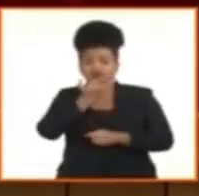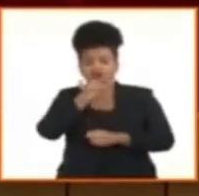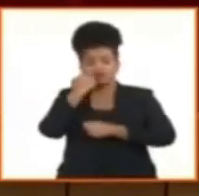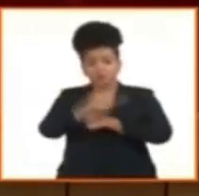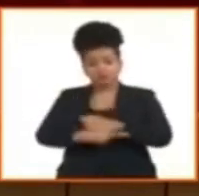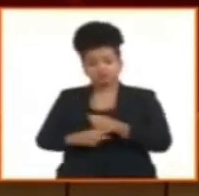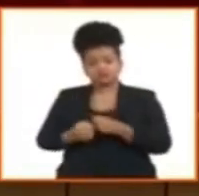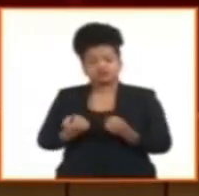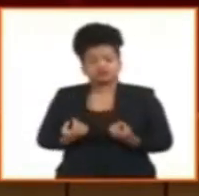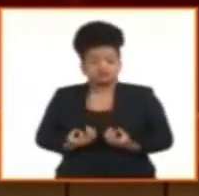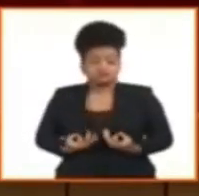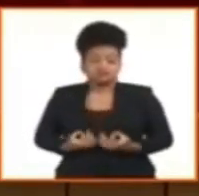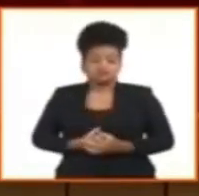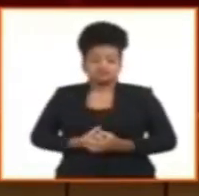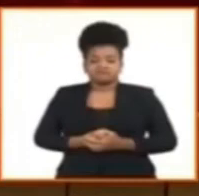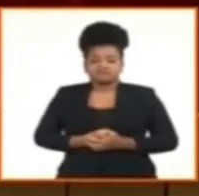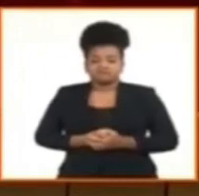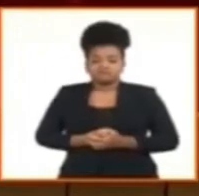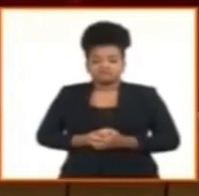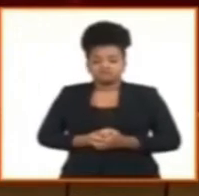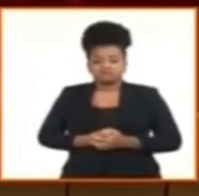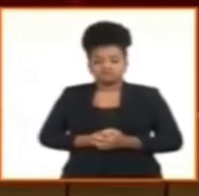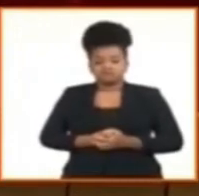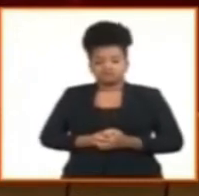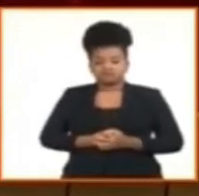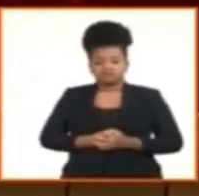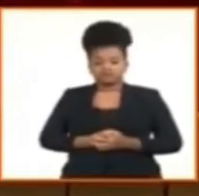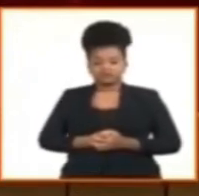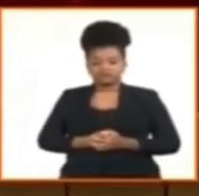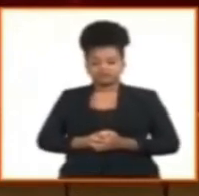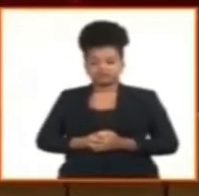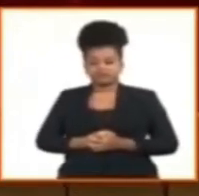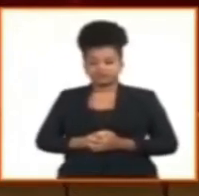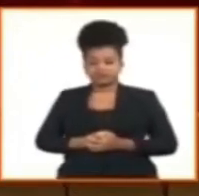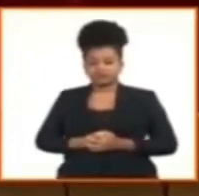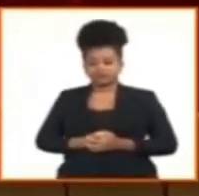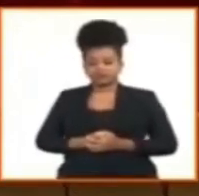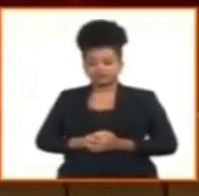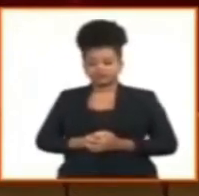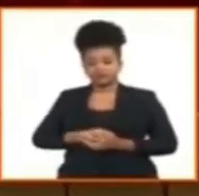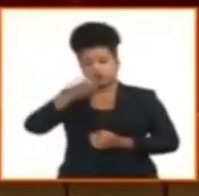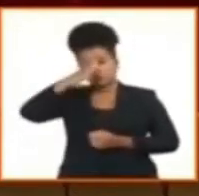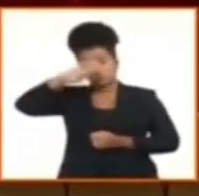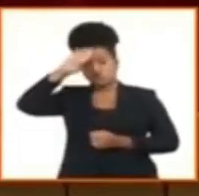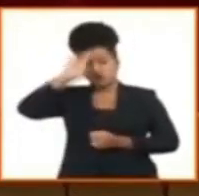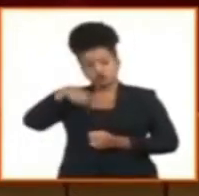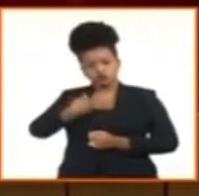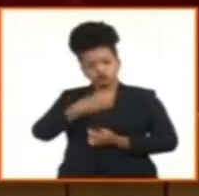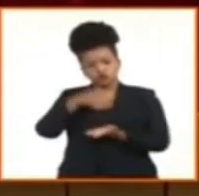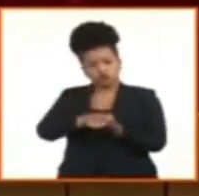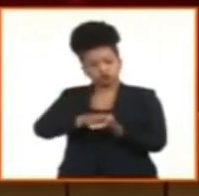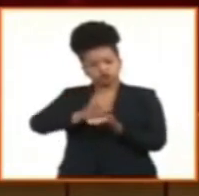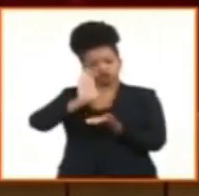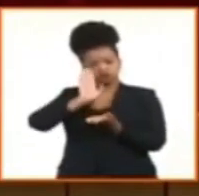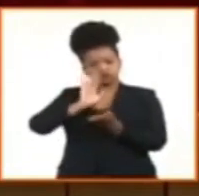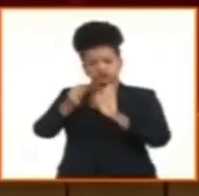visa a los cubanos. Cuba ha cumplido con exactitud nuestros compromisos migratorios y con